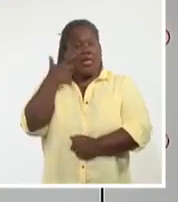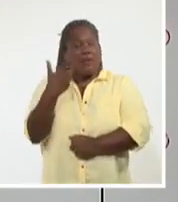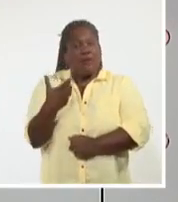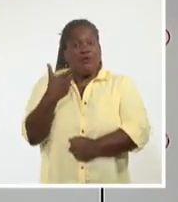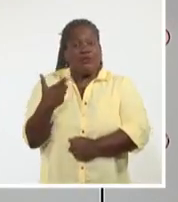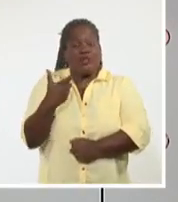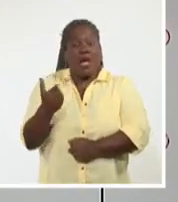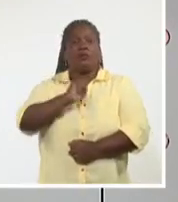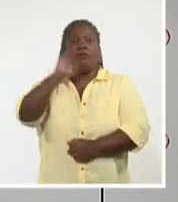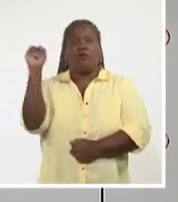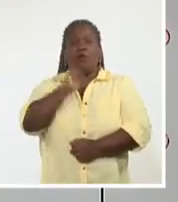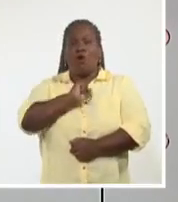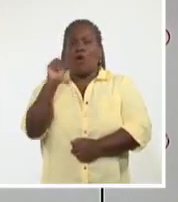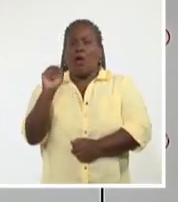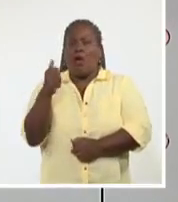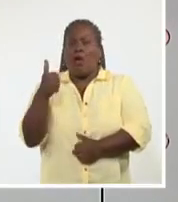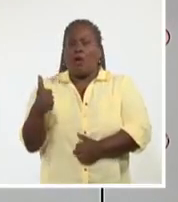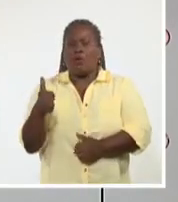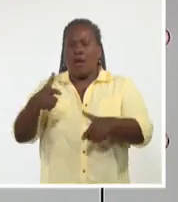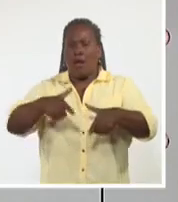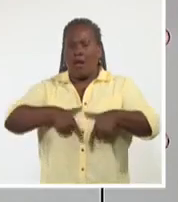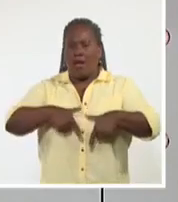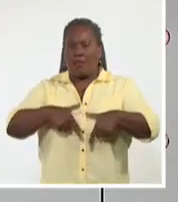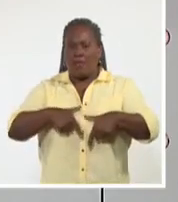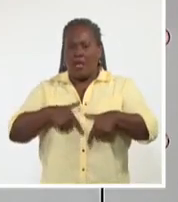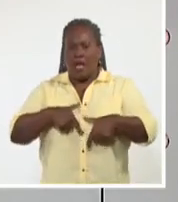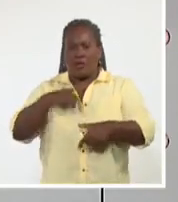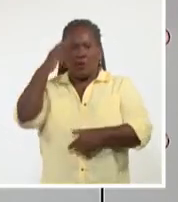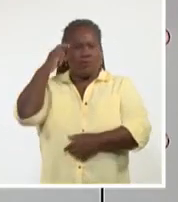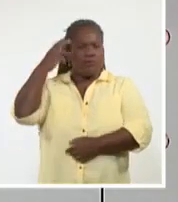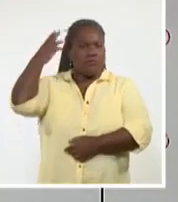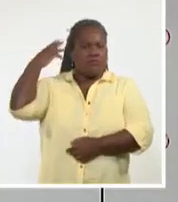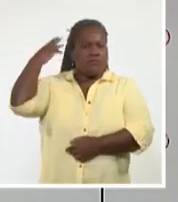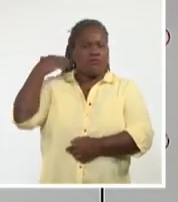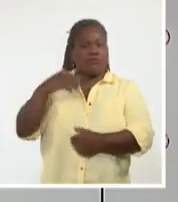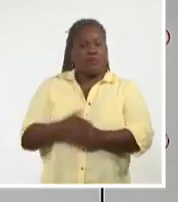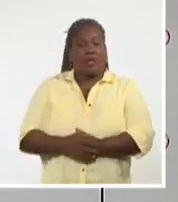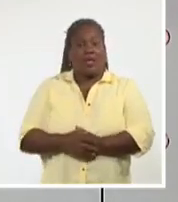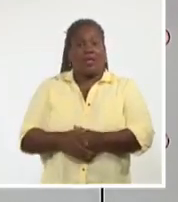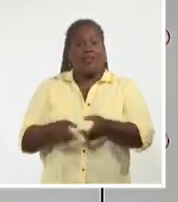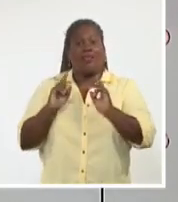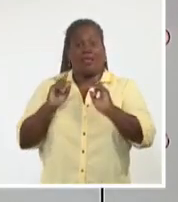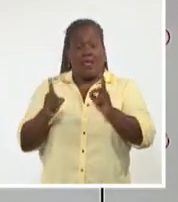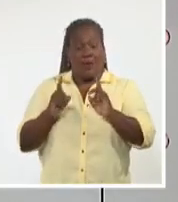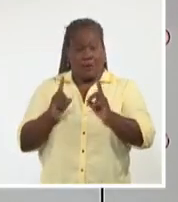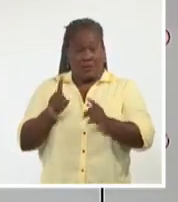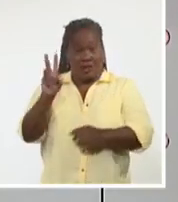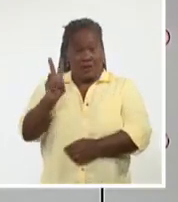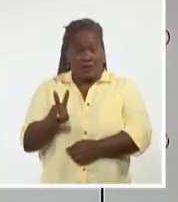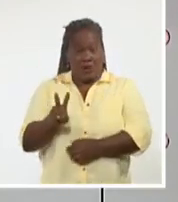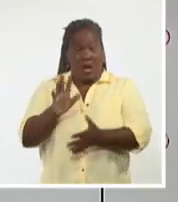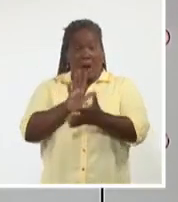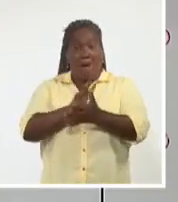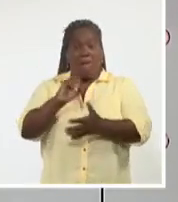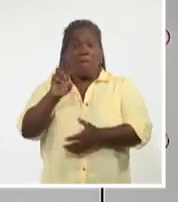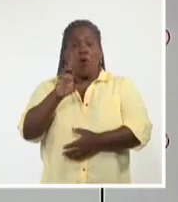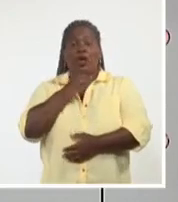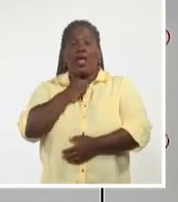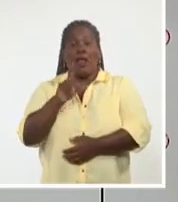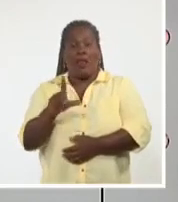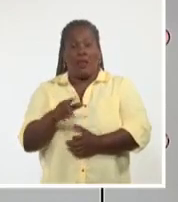lograron el triunfo con candidatos veteranos lo que diríamos camajanes de la política venezolana morel rodríguez en nueva esparta